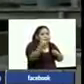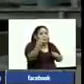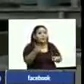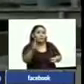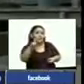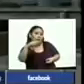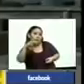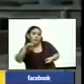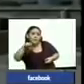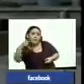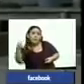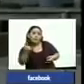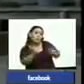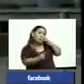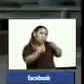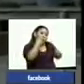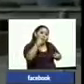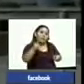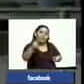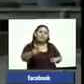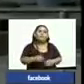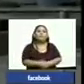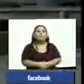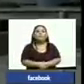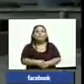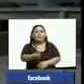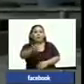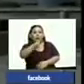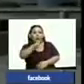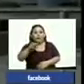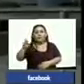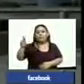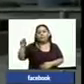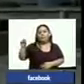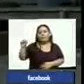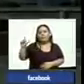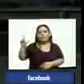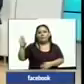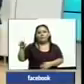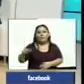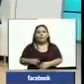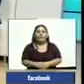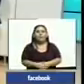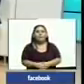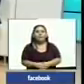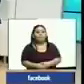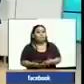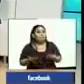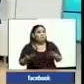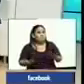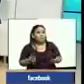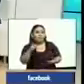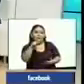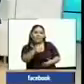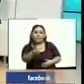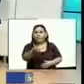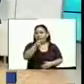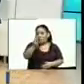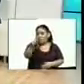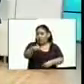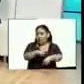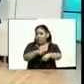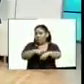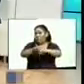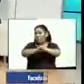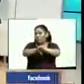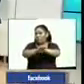de 10.000 personas al volcán cada año Rosalba Ruiz Associated Press bien con esta información nos iremos a